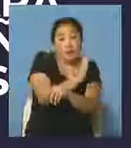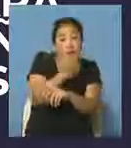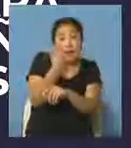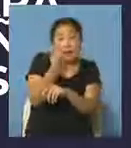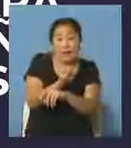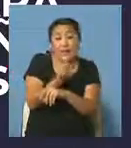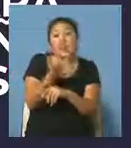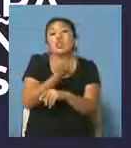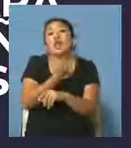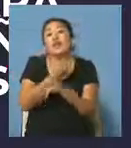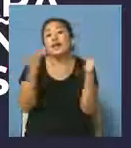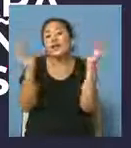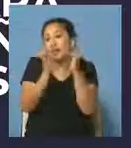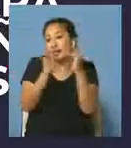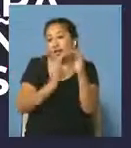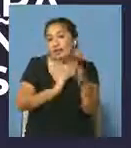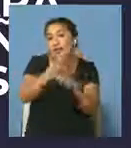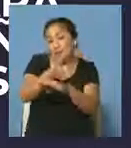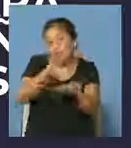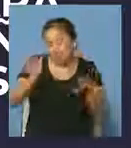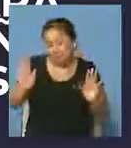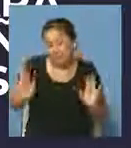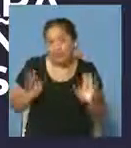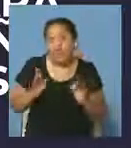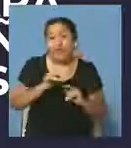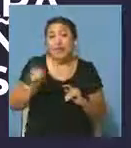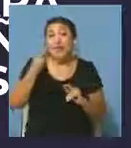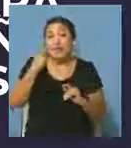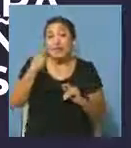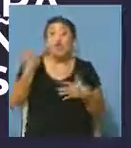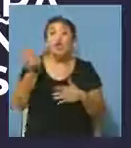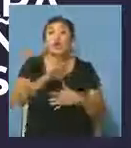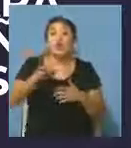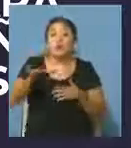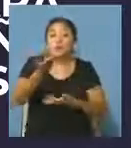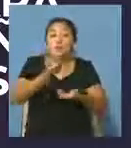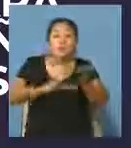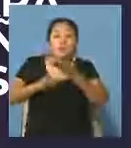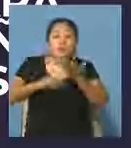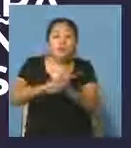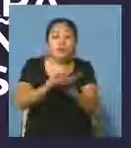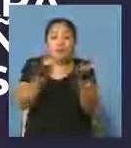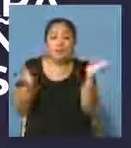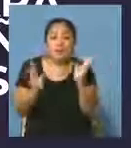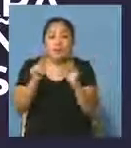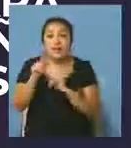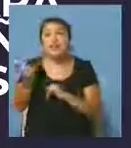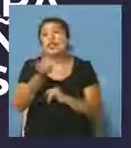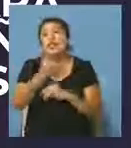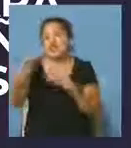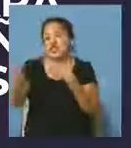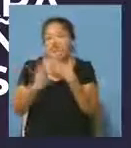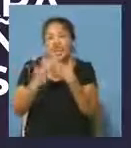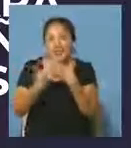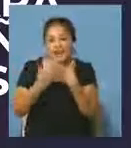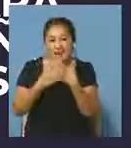página del sitio web, si ingresa por allí. En la isla de exhibición y en los exhibidores que están